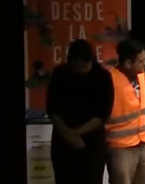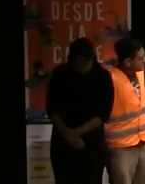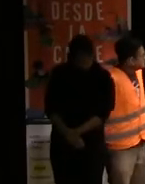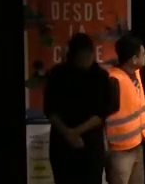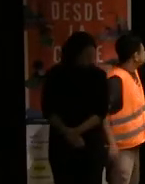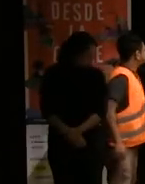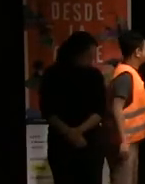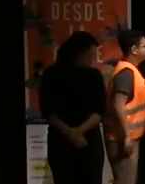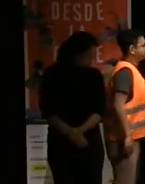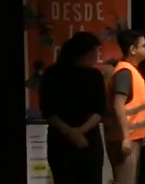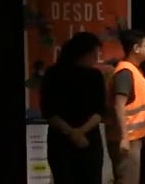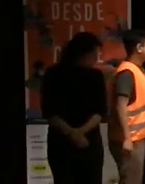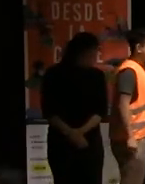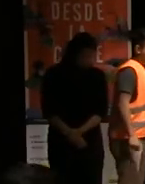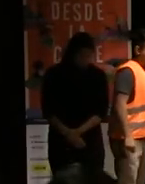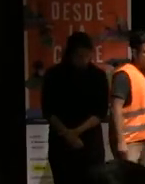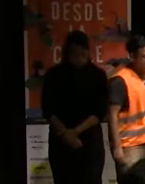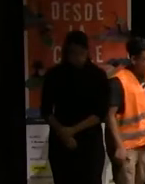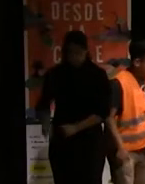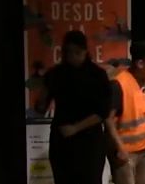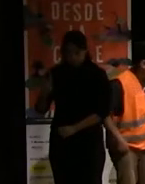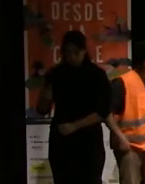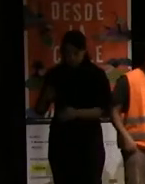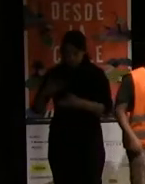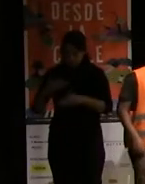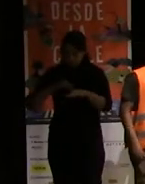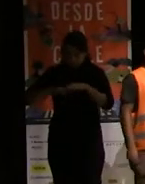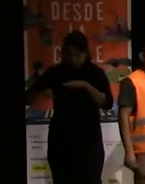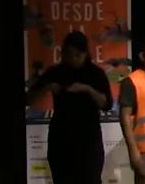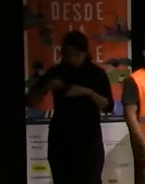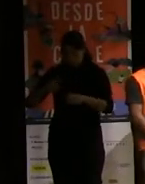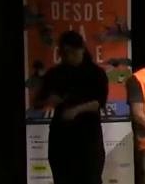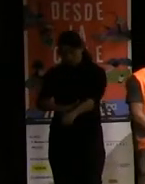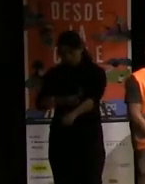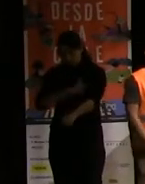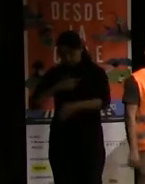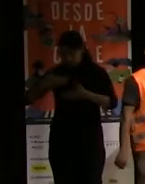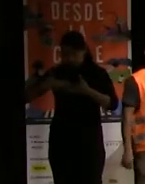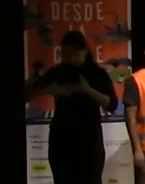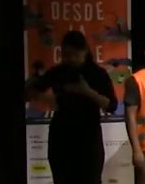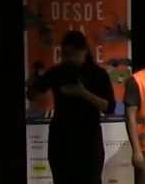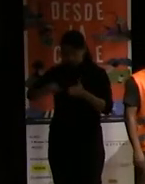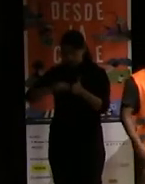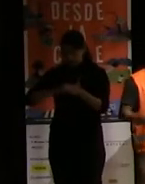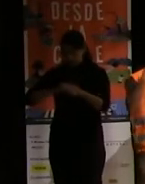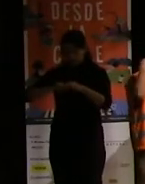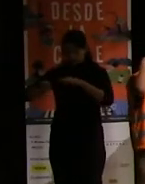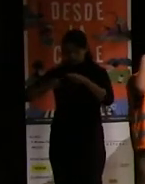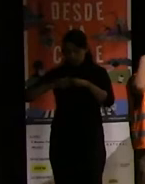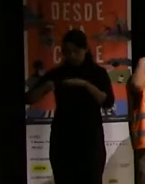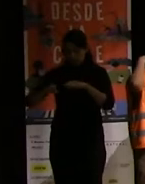pues miren realmente ha sido un proceso largo bastantes meses de mucho trabajo